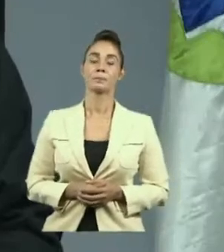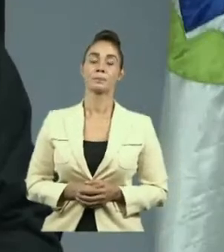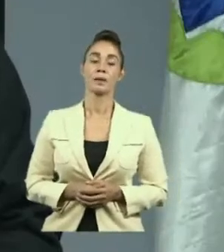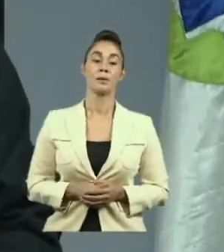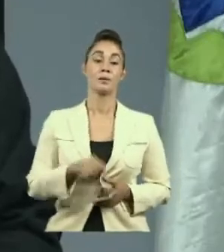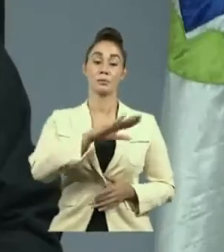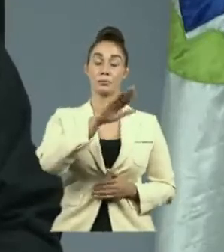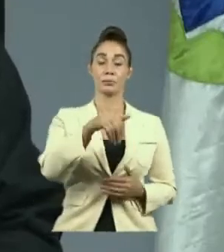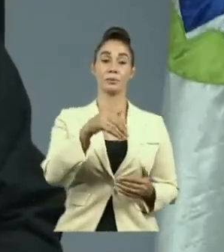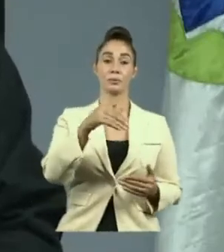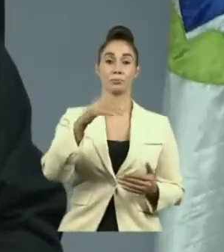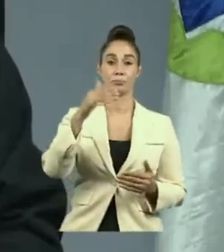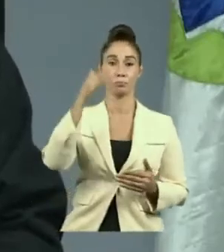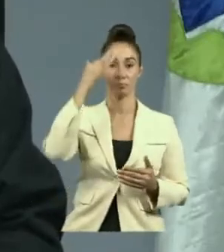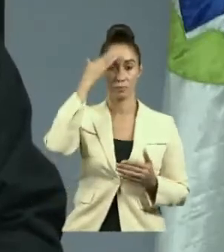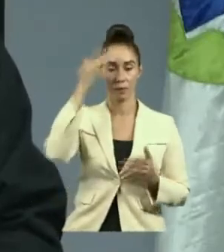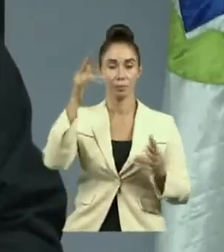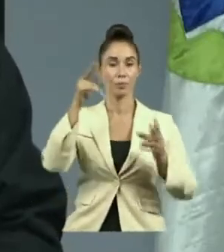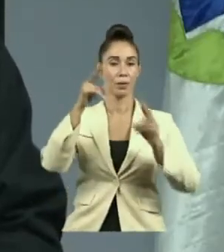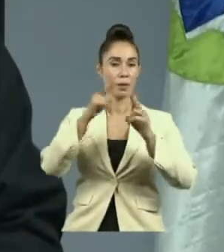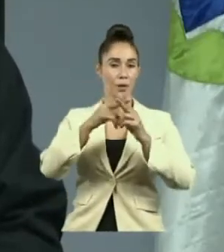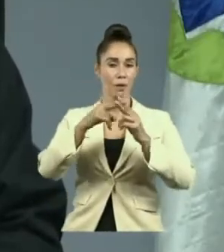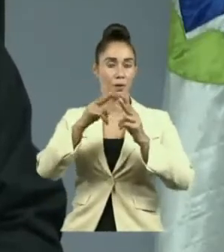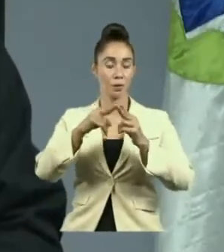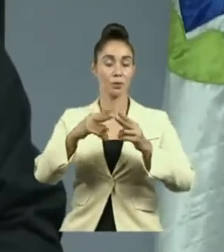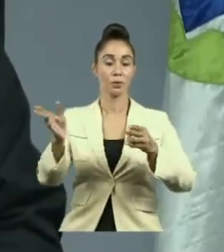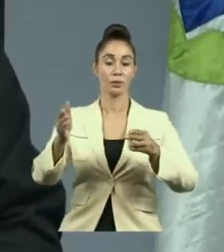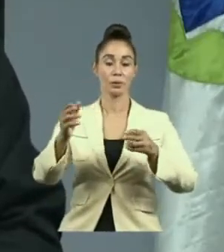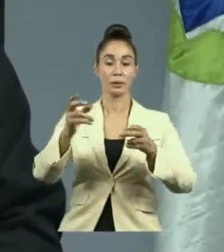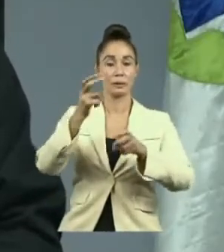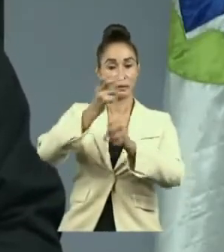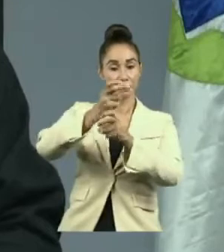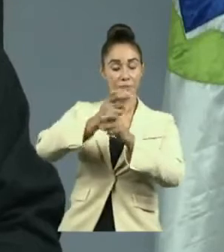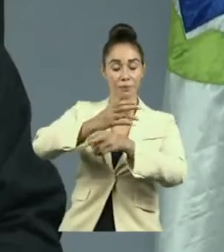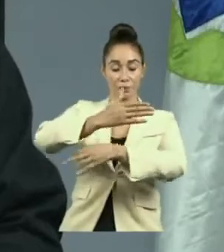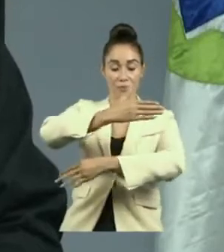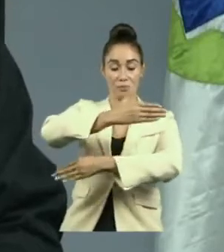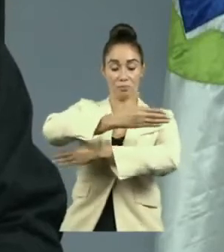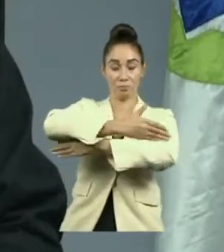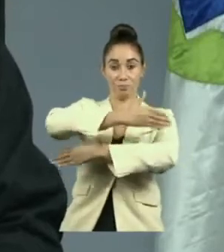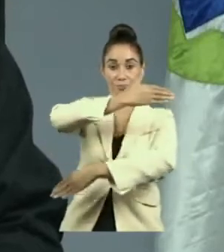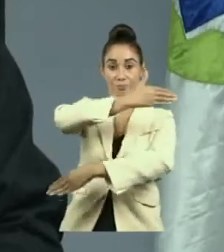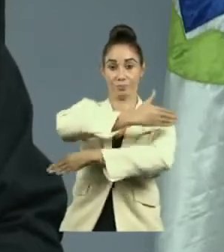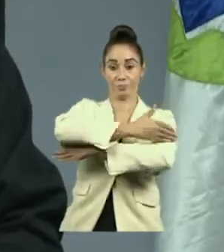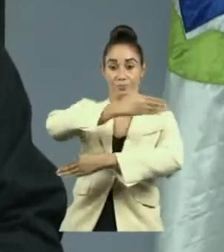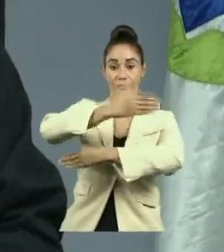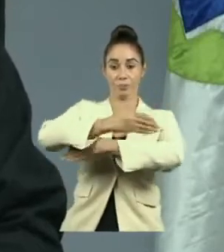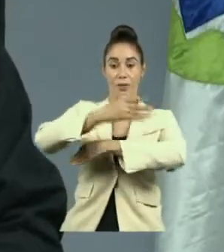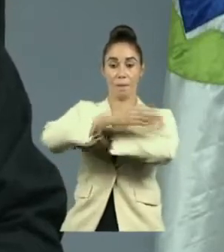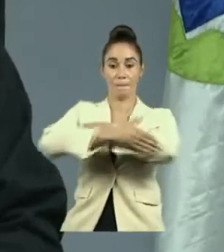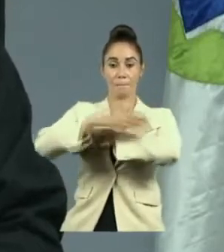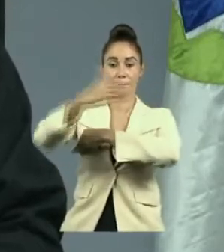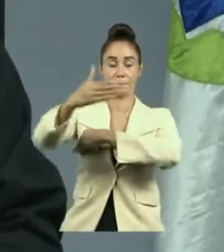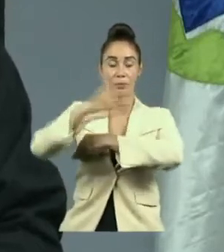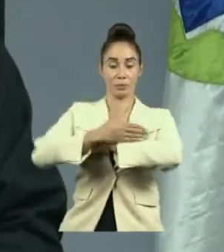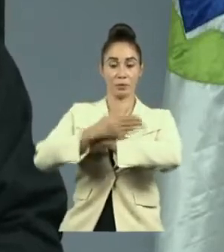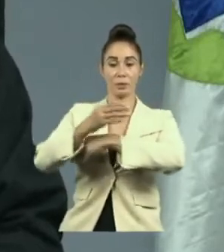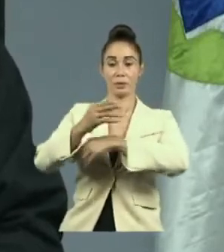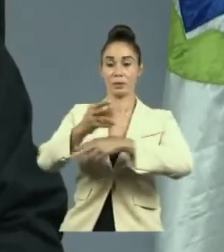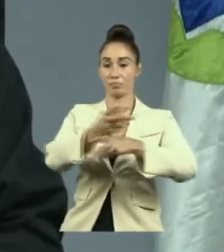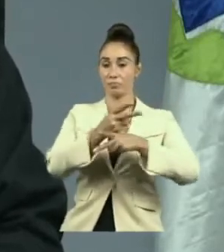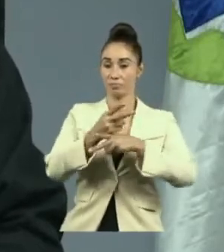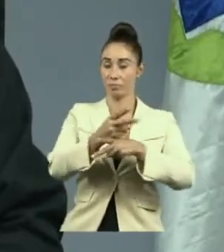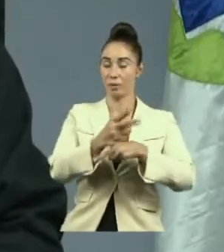controlar una frontera de 400 kilómetros y el desafío que siempre tiene las